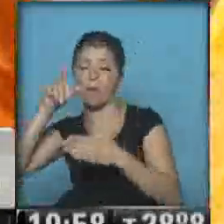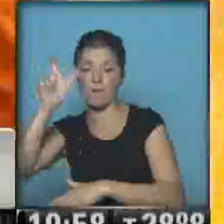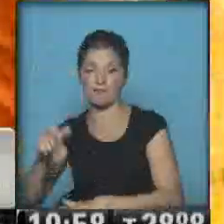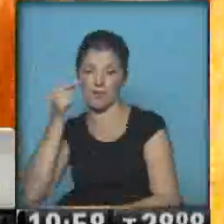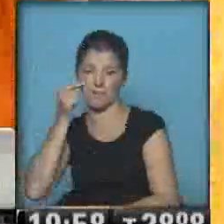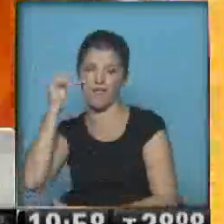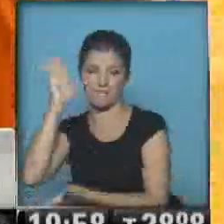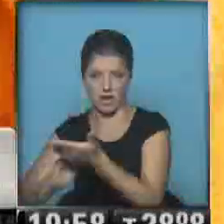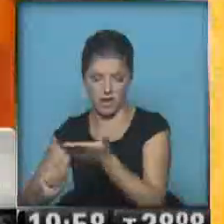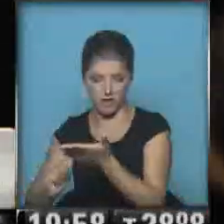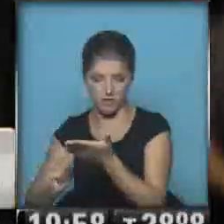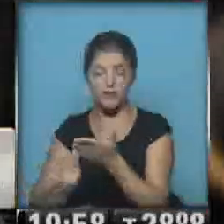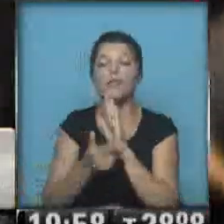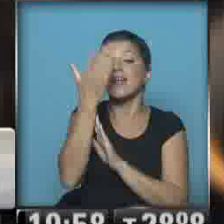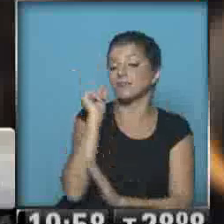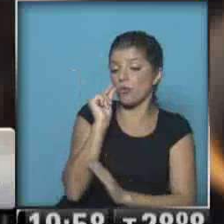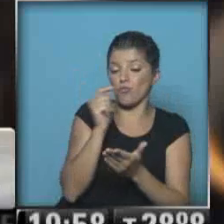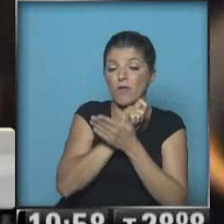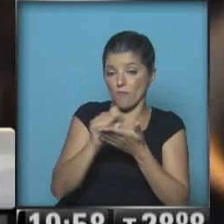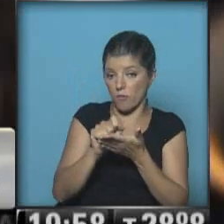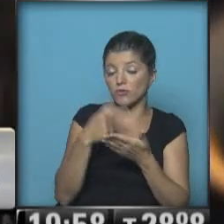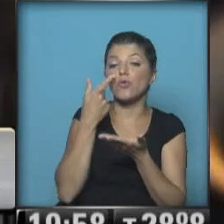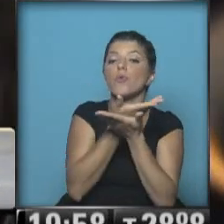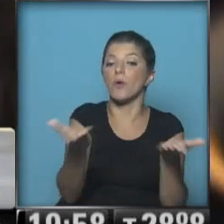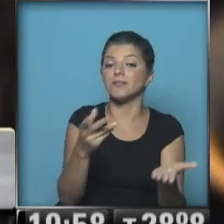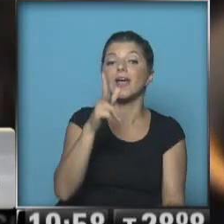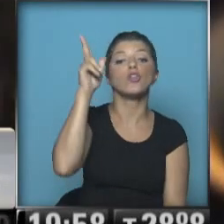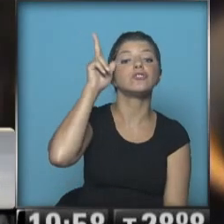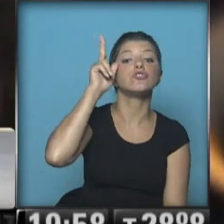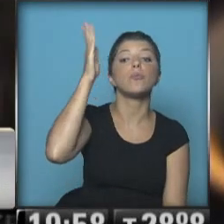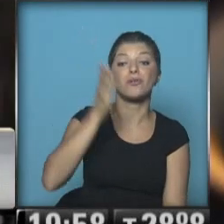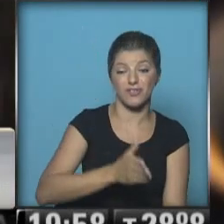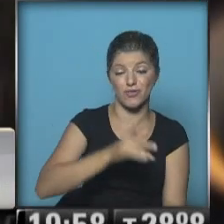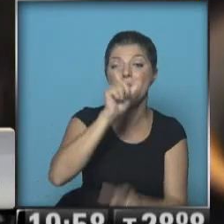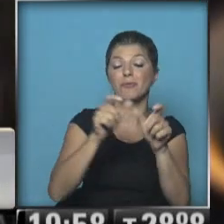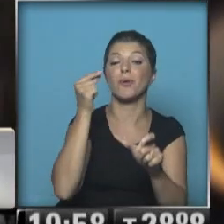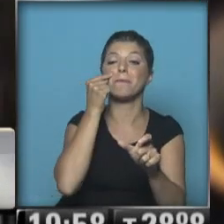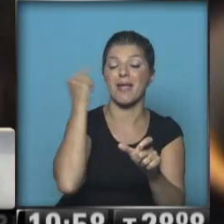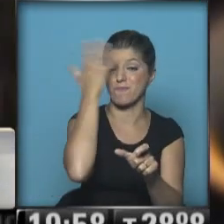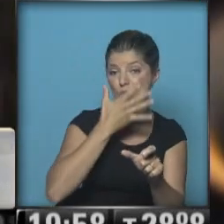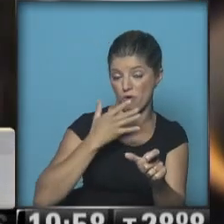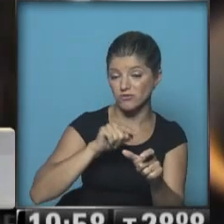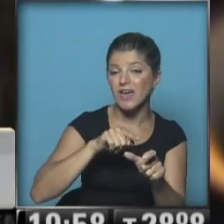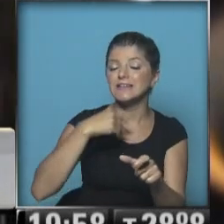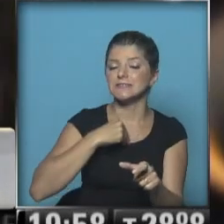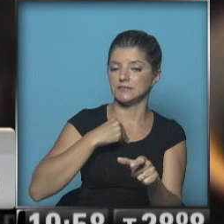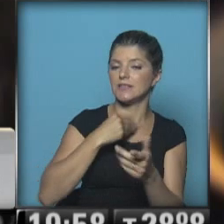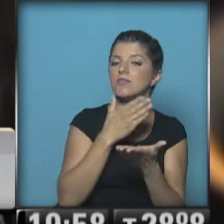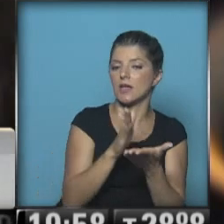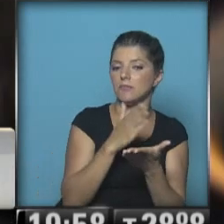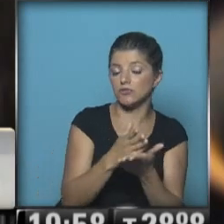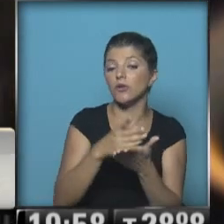sondeo de Pew Research Center indica que el 88% de los afroamericanos se siente discriminado y